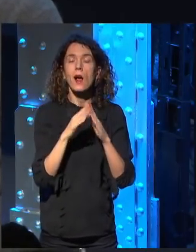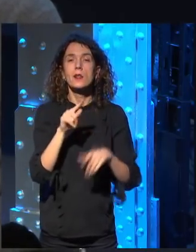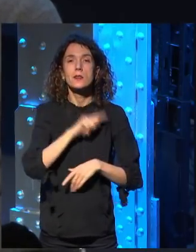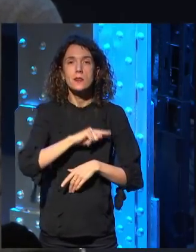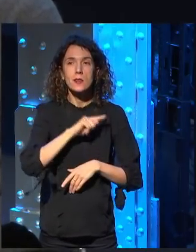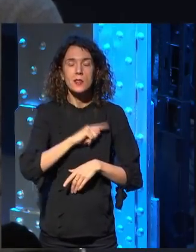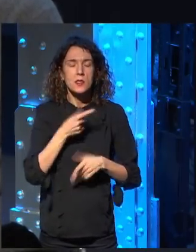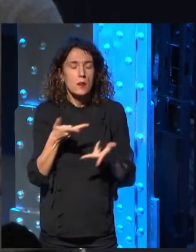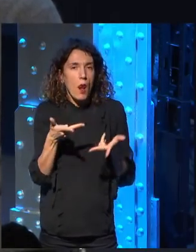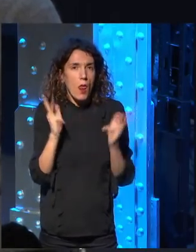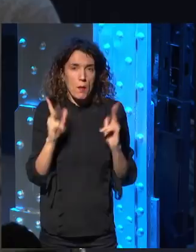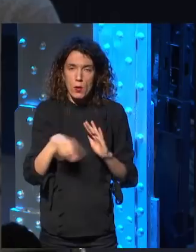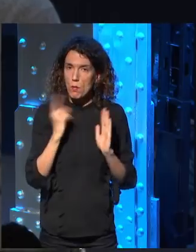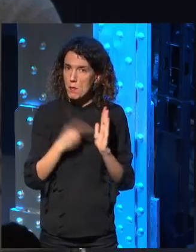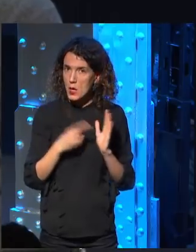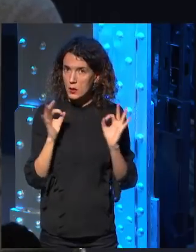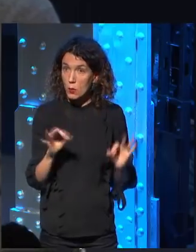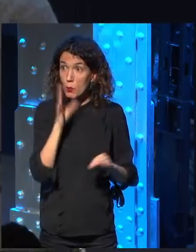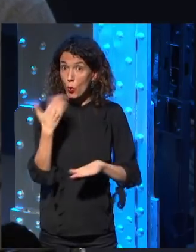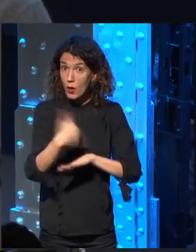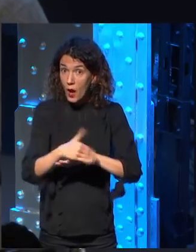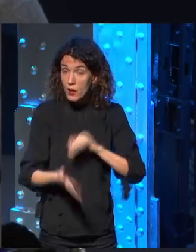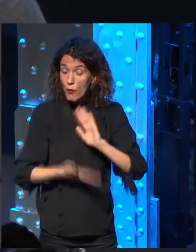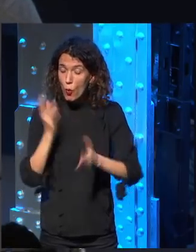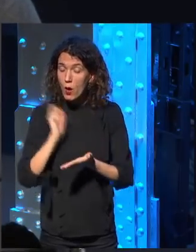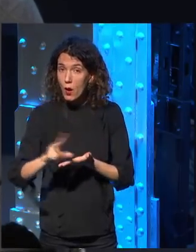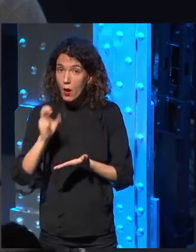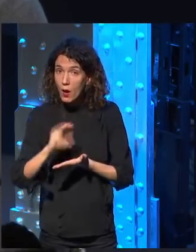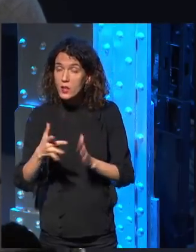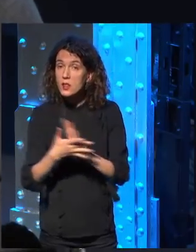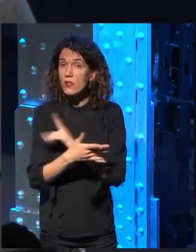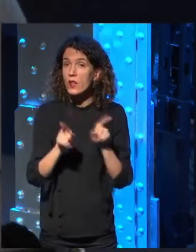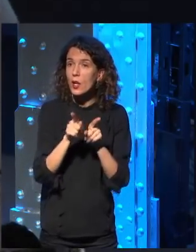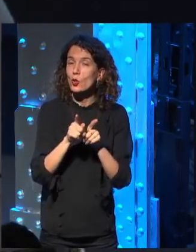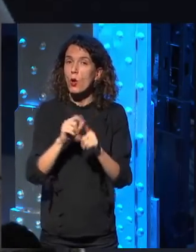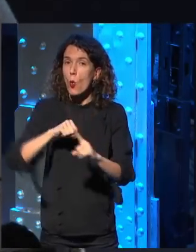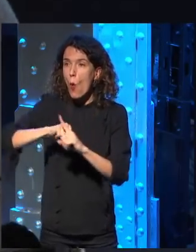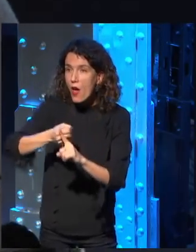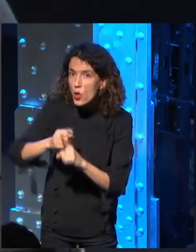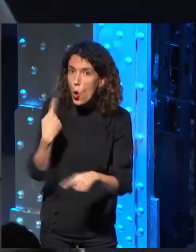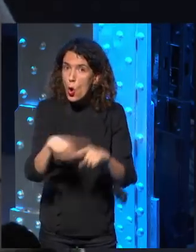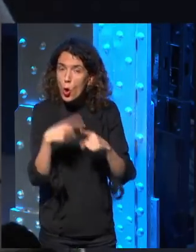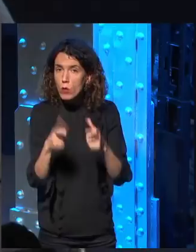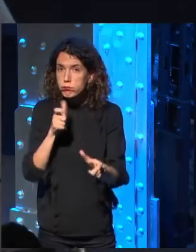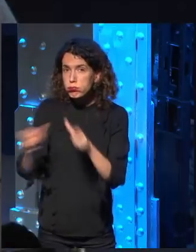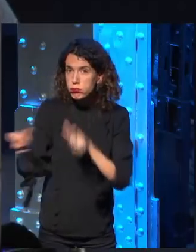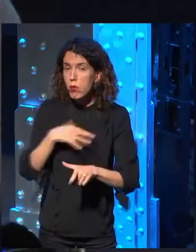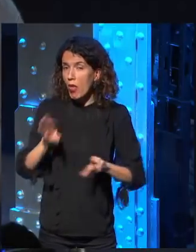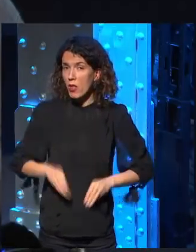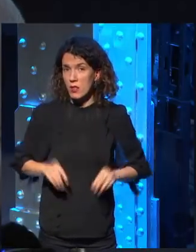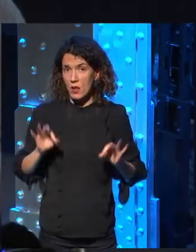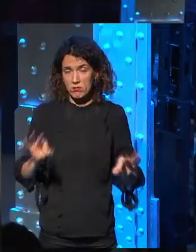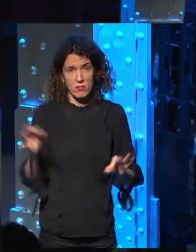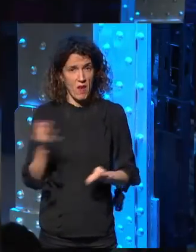ser radicalmente libre. Porque si sale tiene que aceptar todas las coacciones, ¿no? Y a veces ni eso. Claro.